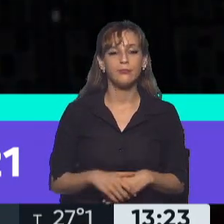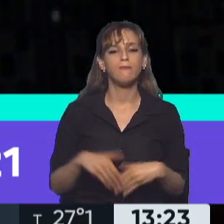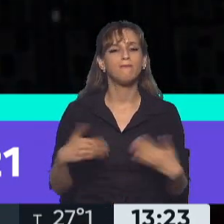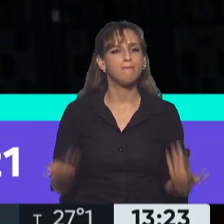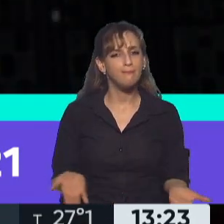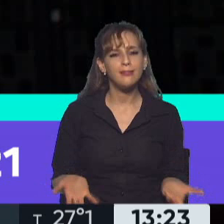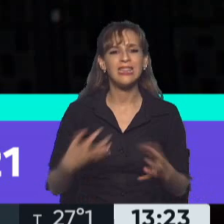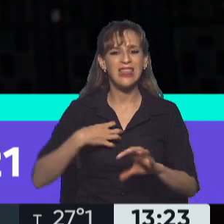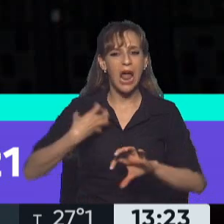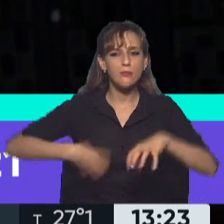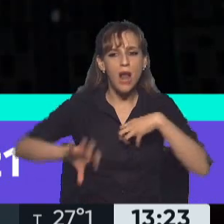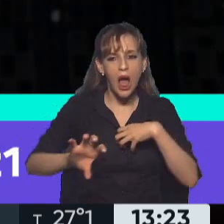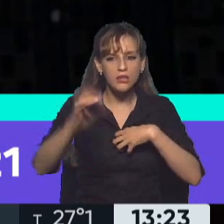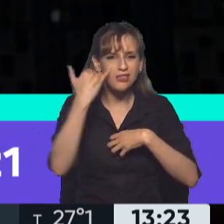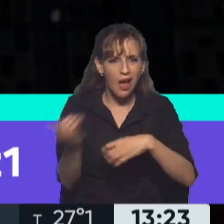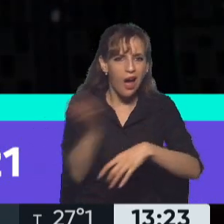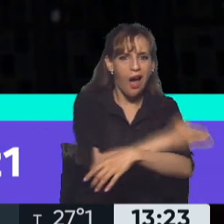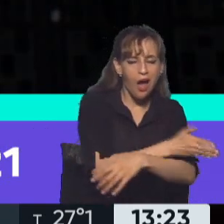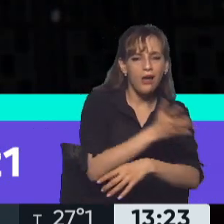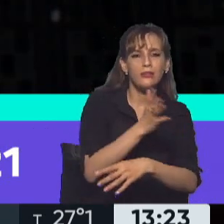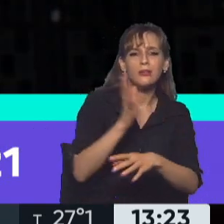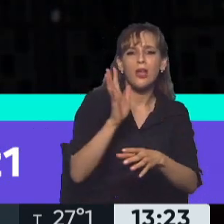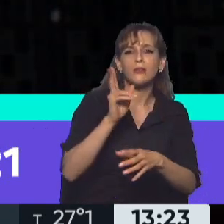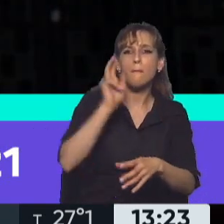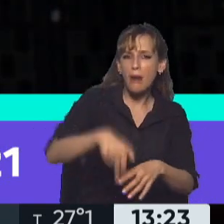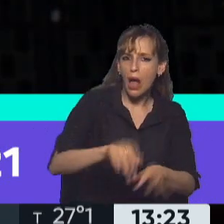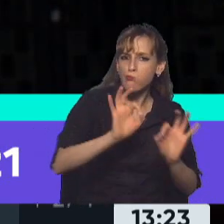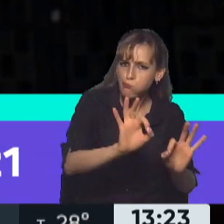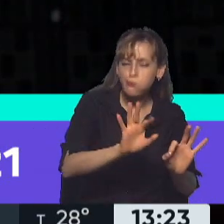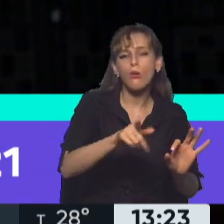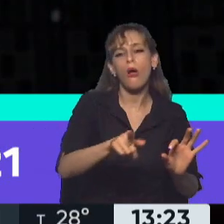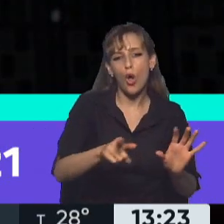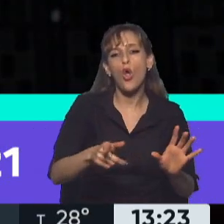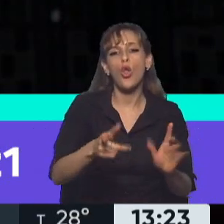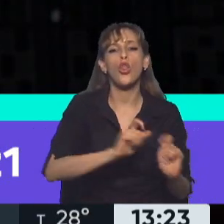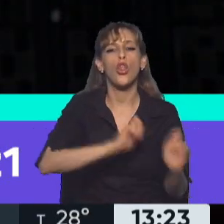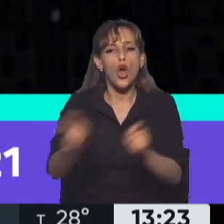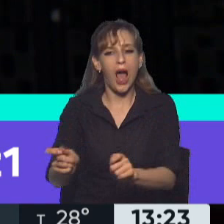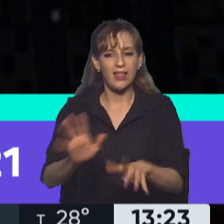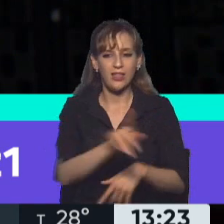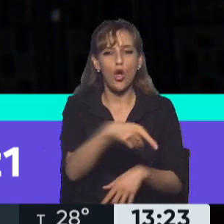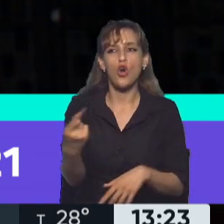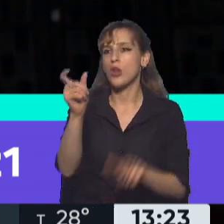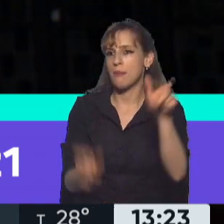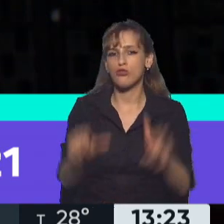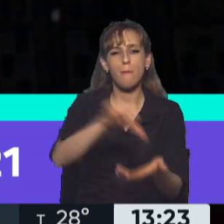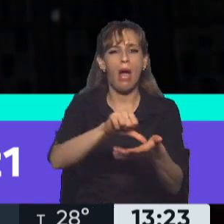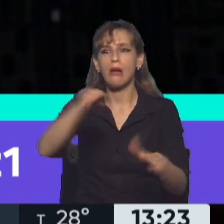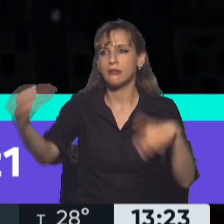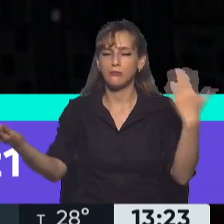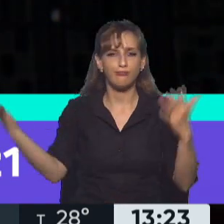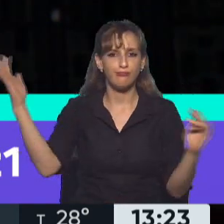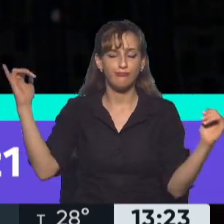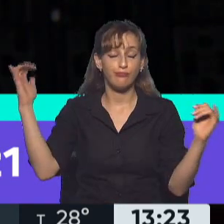los trasplantes programados con donantes no relacionados provenientes de otros países. Y a su vez Argentina